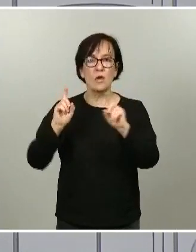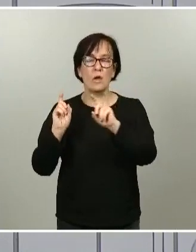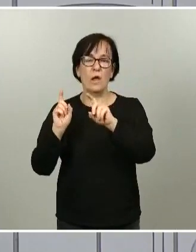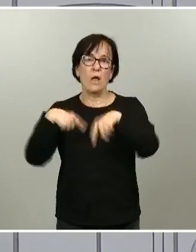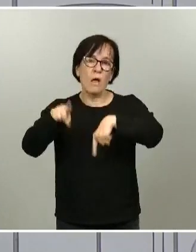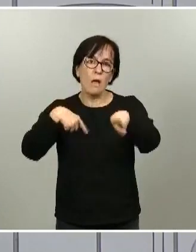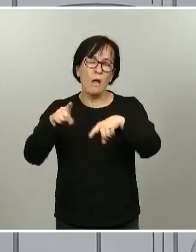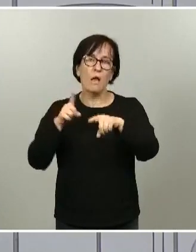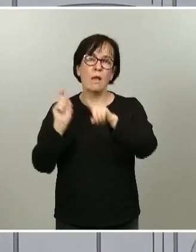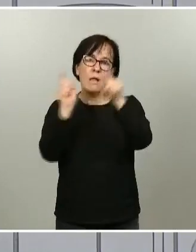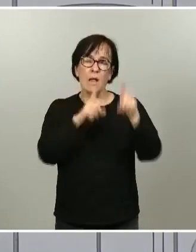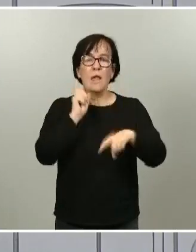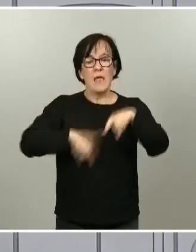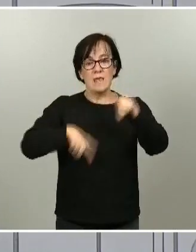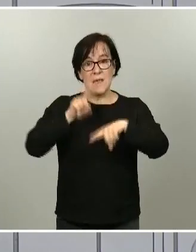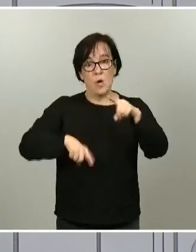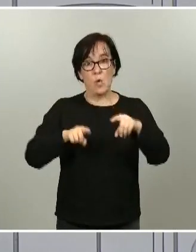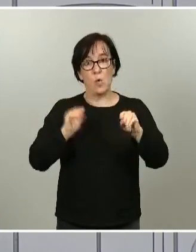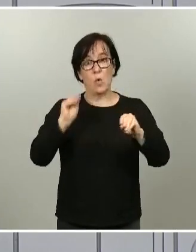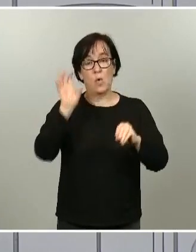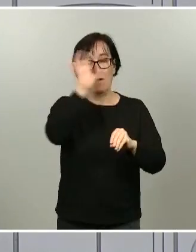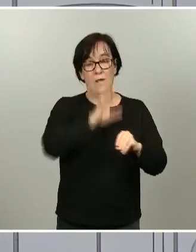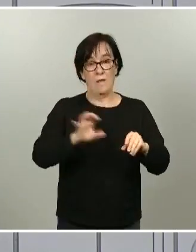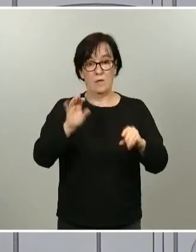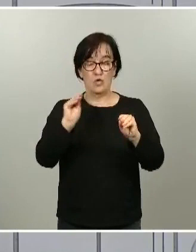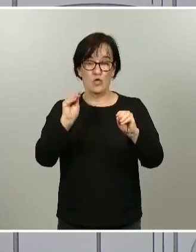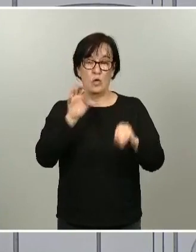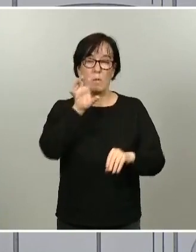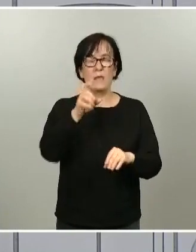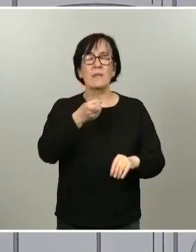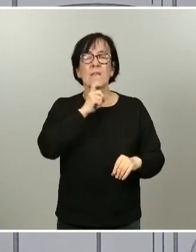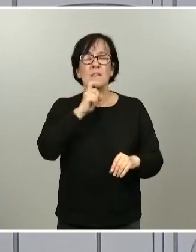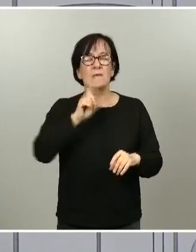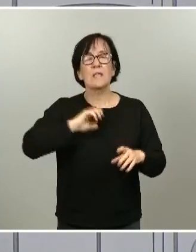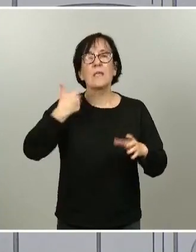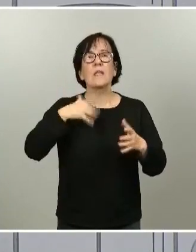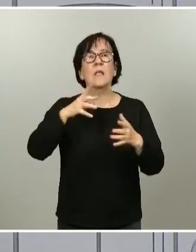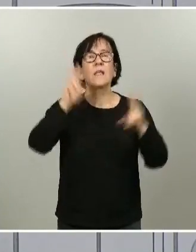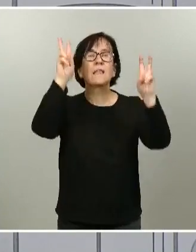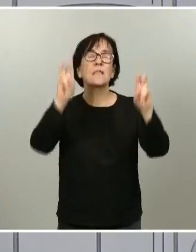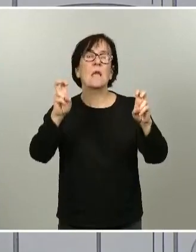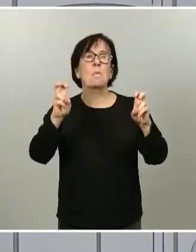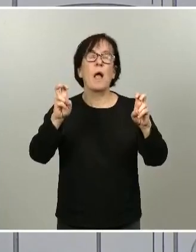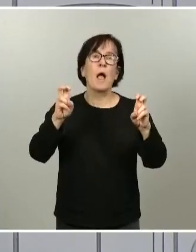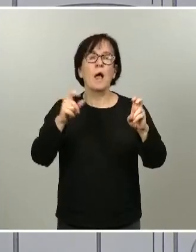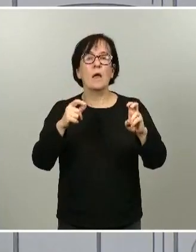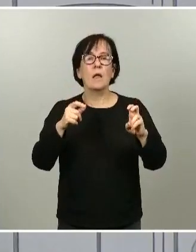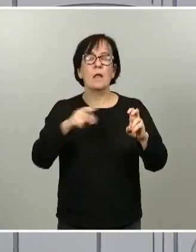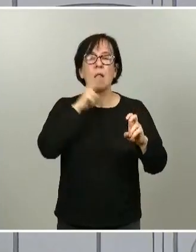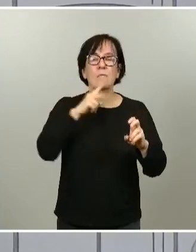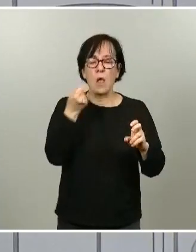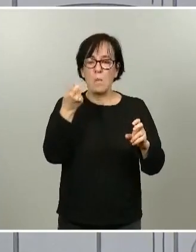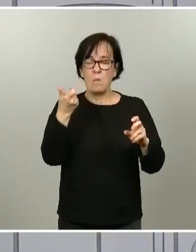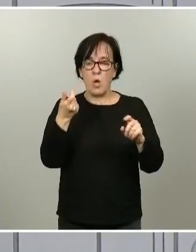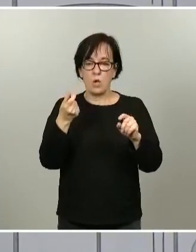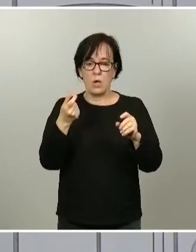situación de transmisión de su país es mucho más complicada de lo que conceptualmente parece cuando decimos si en un país hay poca transmisión,